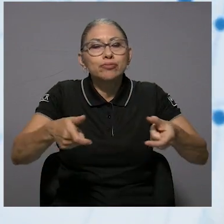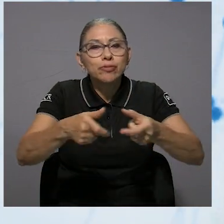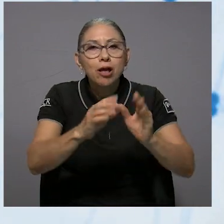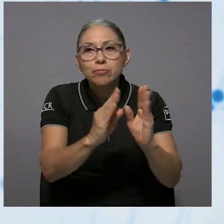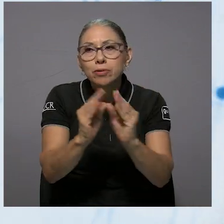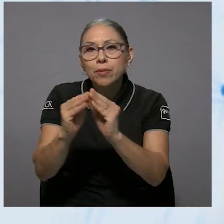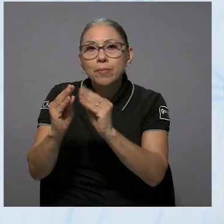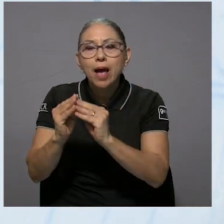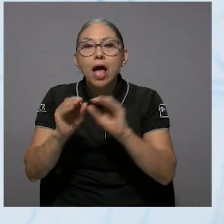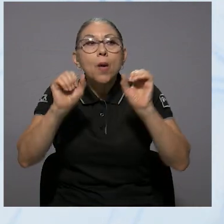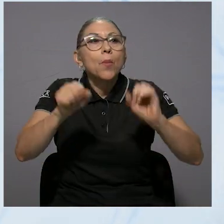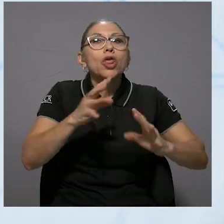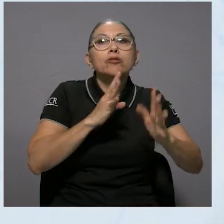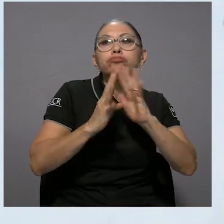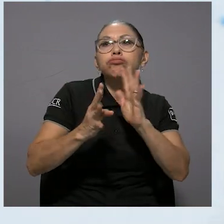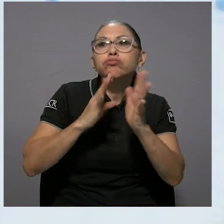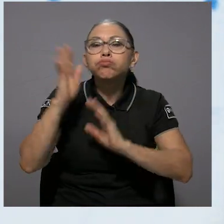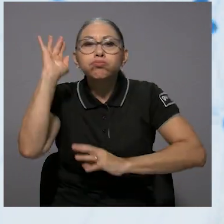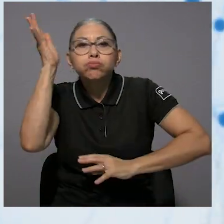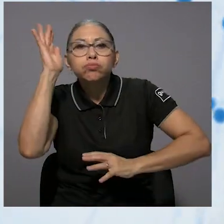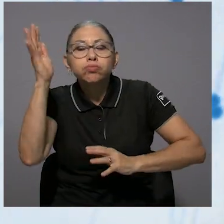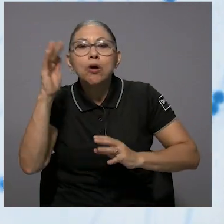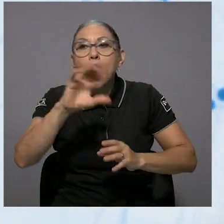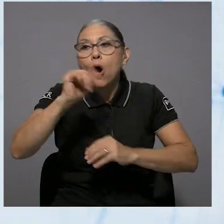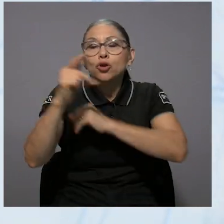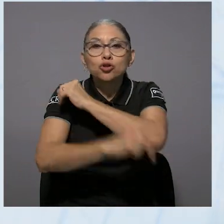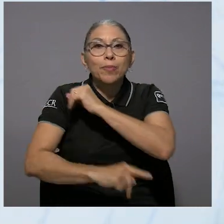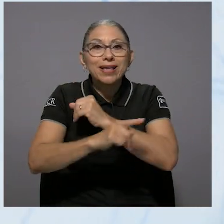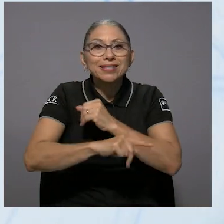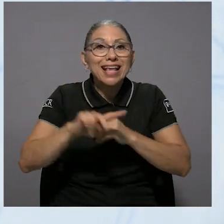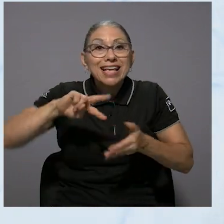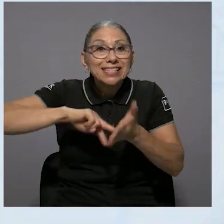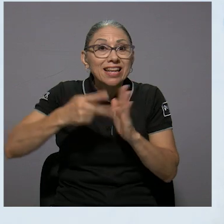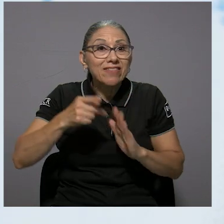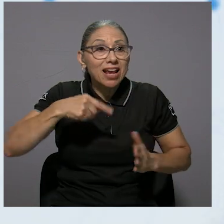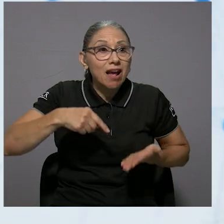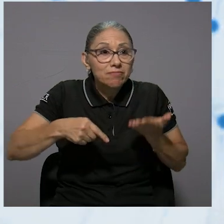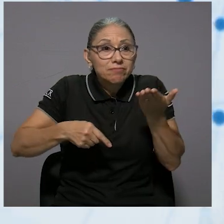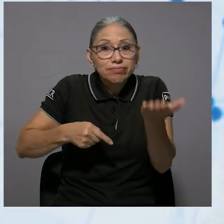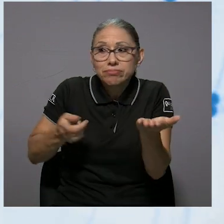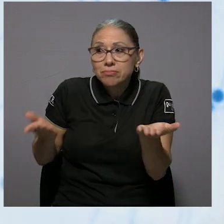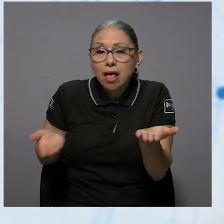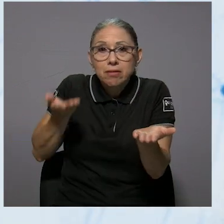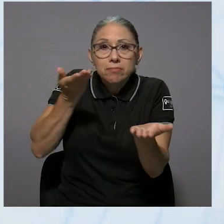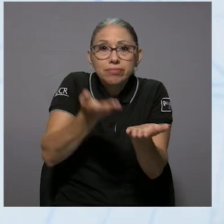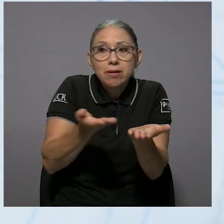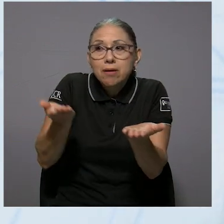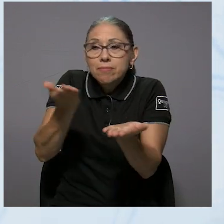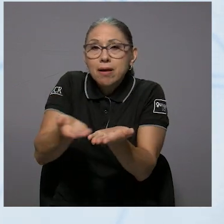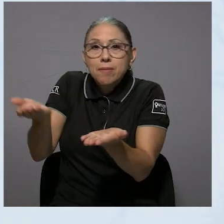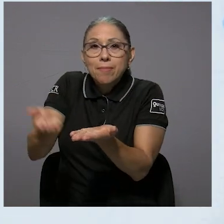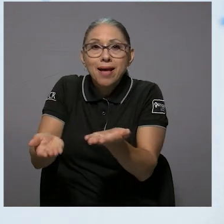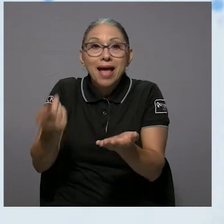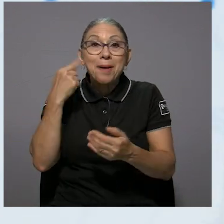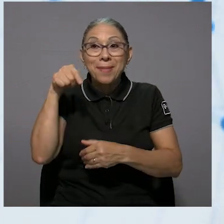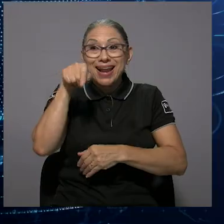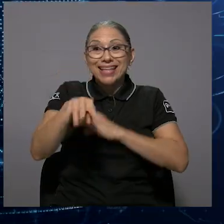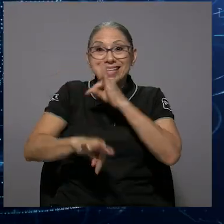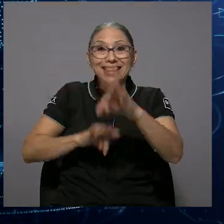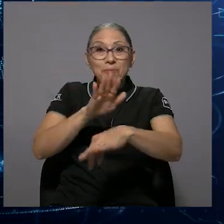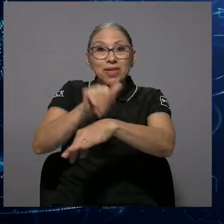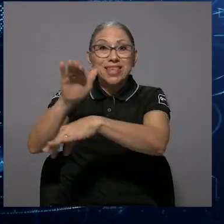estar exponiendo ante pares, publicar. Todo esto implica que podamos tener contrapartes y para este tipo de llamados activarlos más